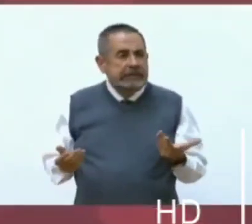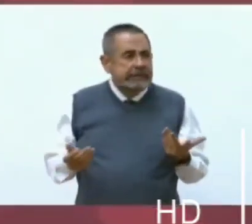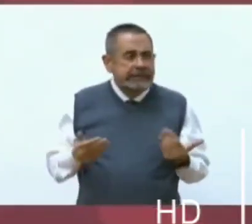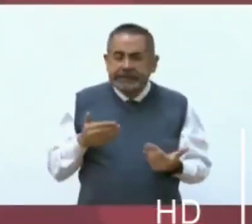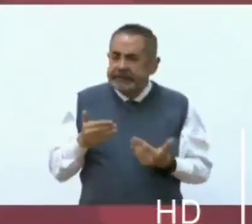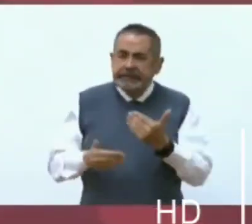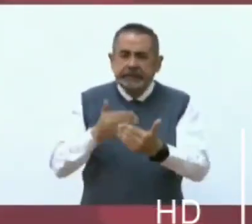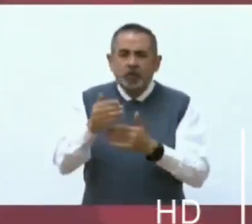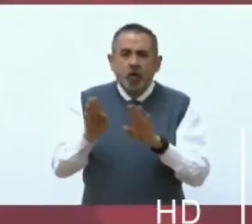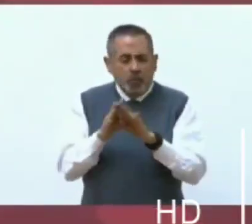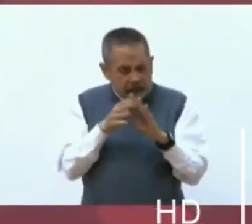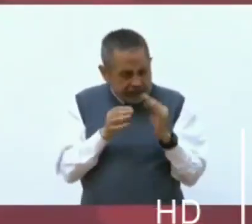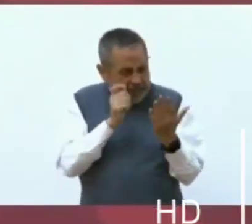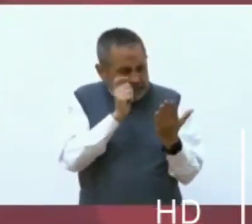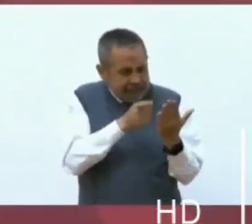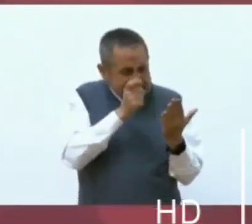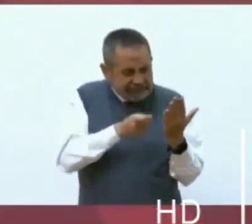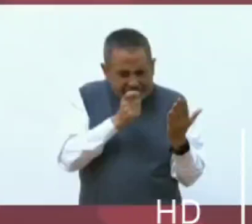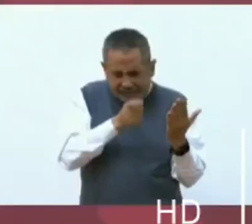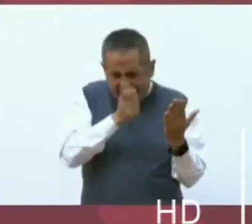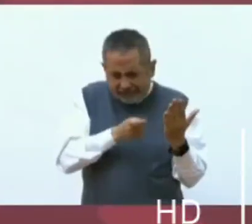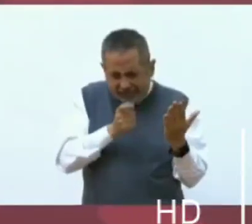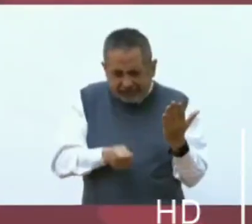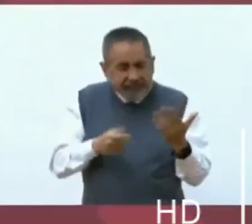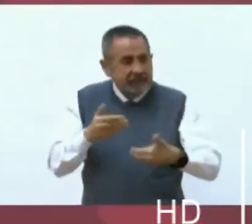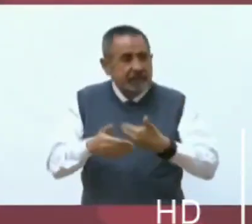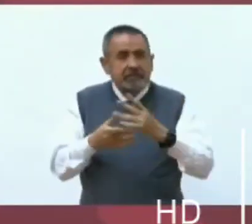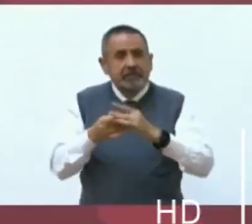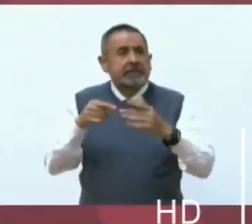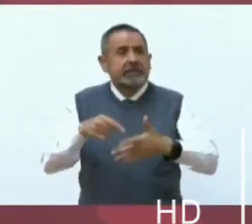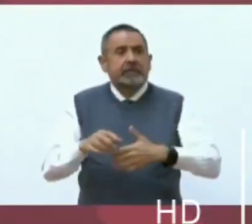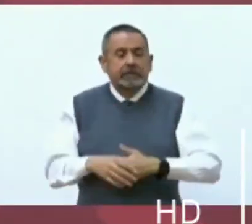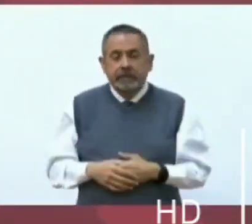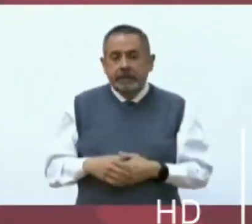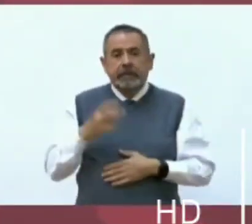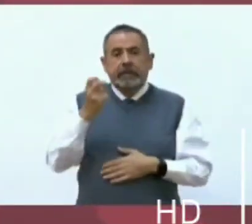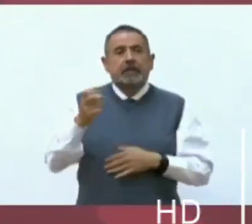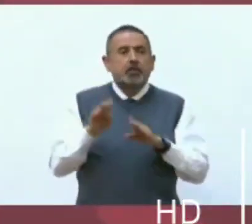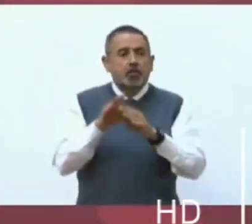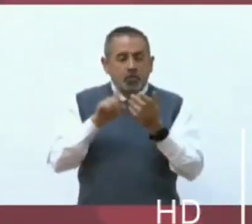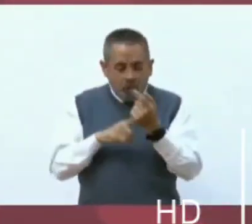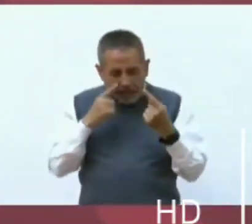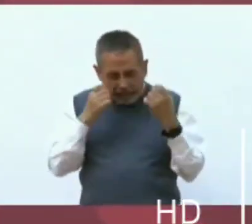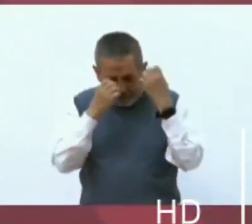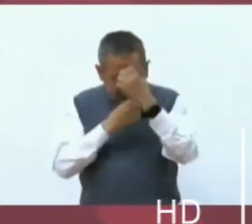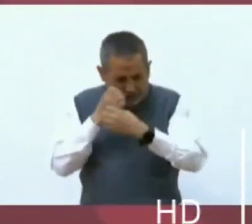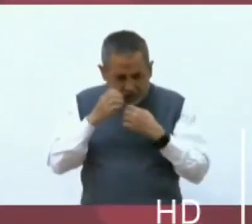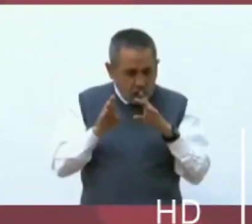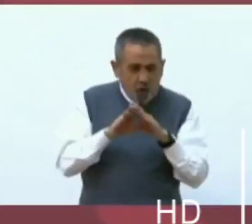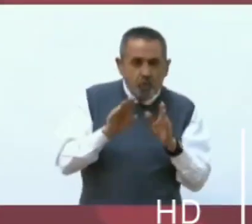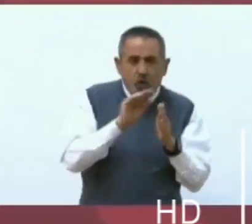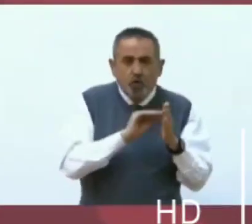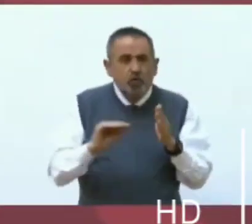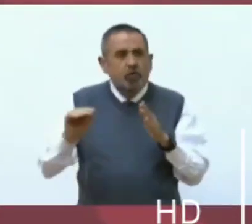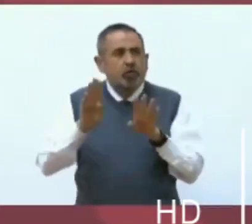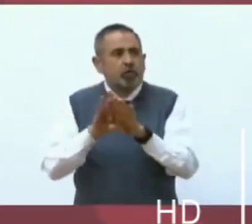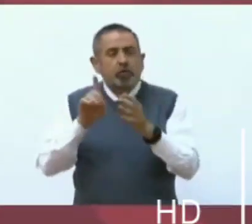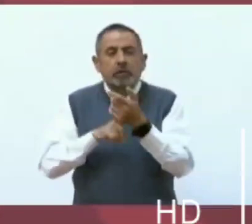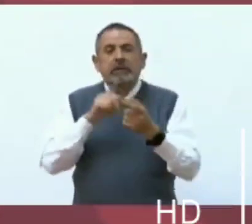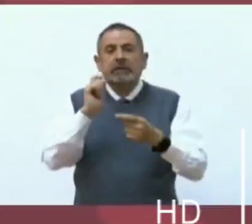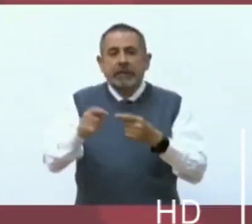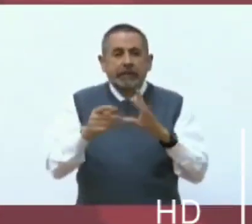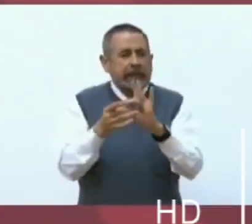avanzar en la descripción de los fondos parcialmente descritos, así como para homologar los elementos